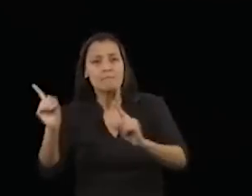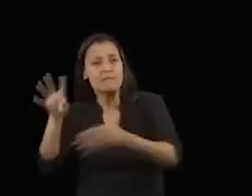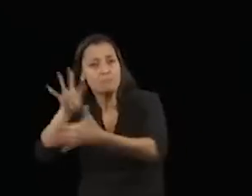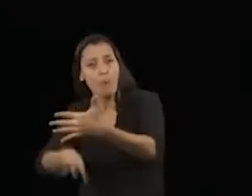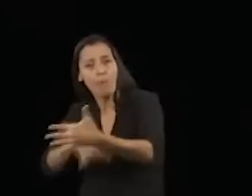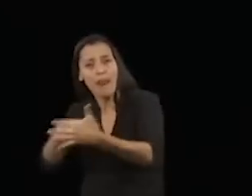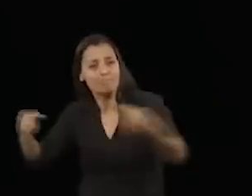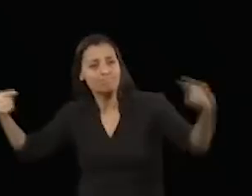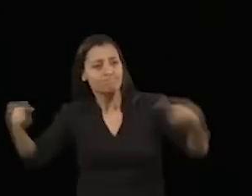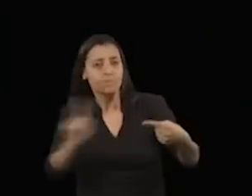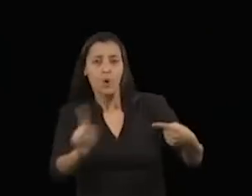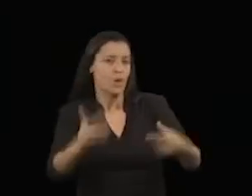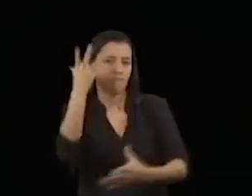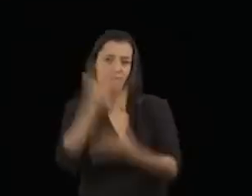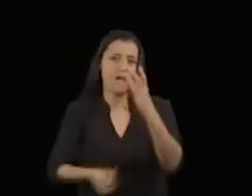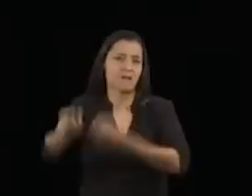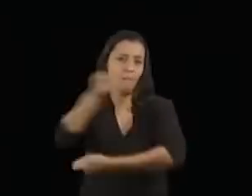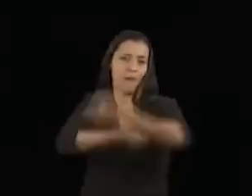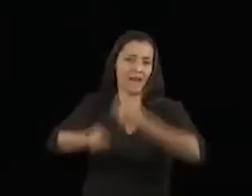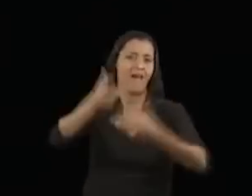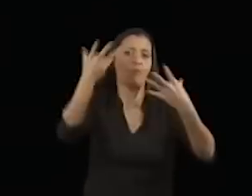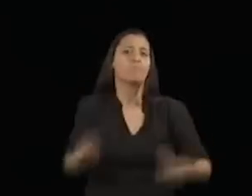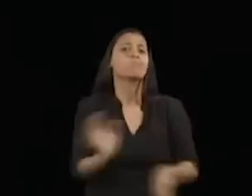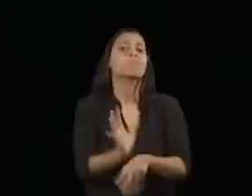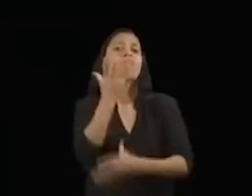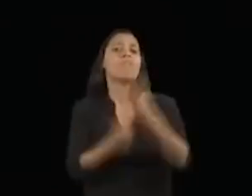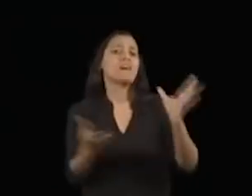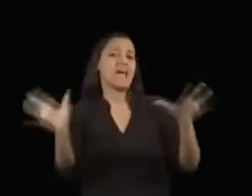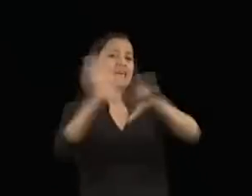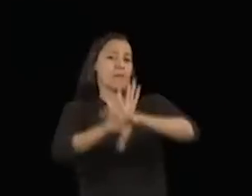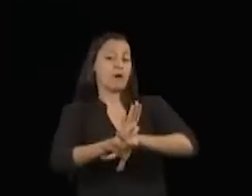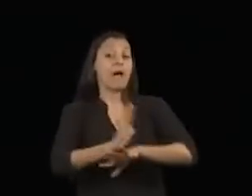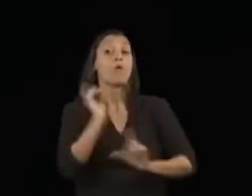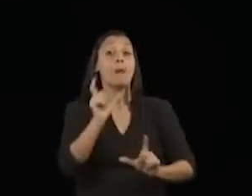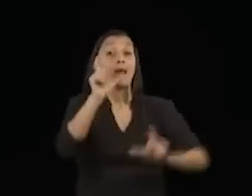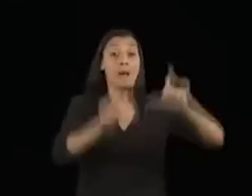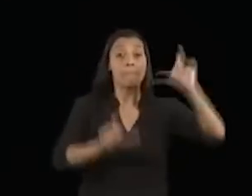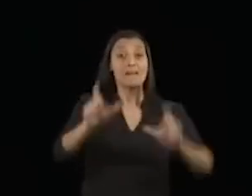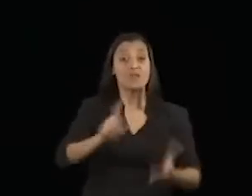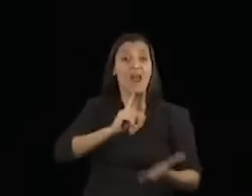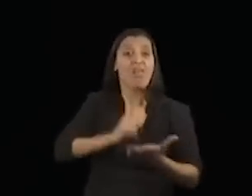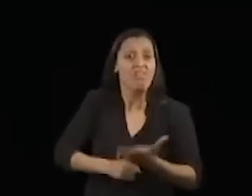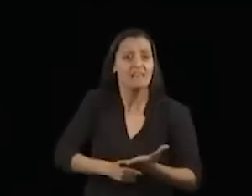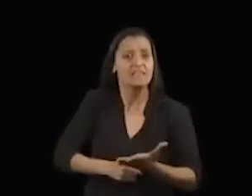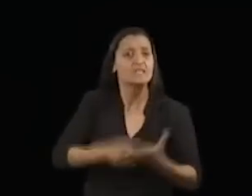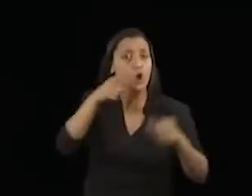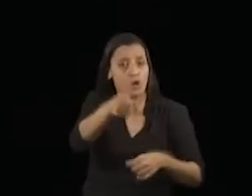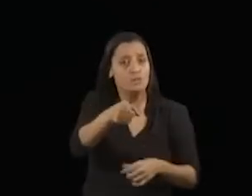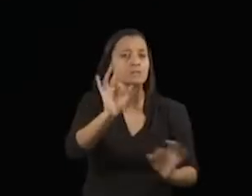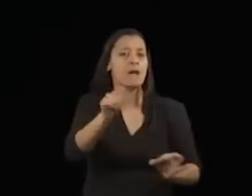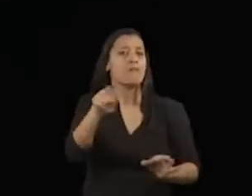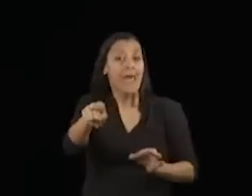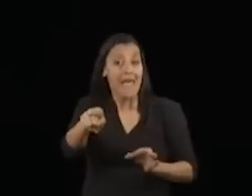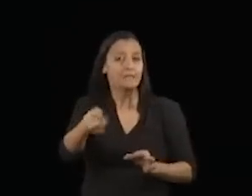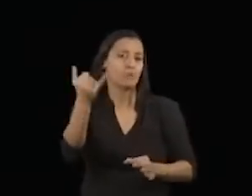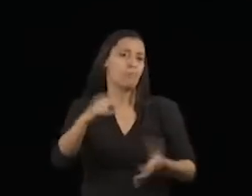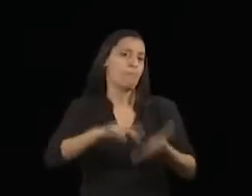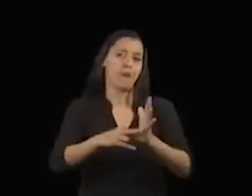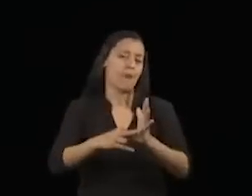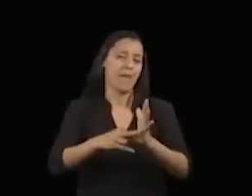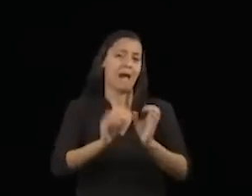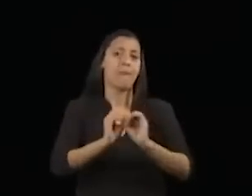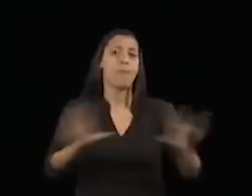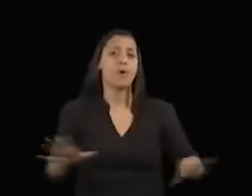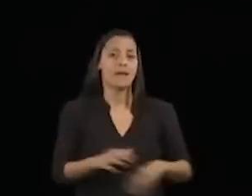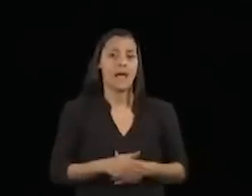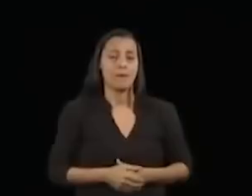Digo, para aquellos que toman decisiones en serio, saben que eso es un problema grave.